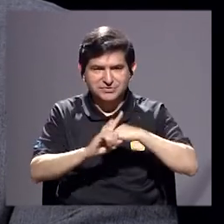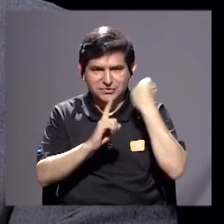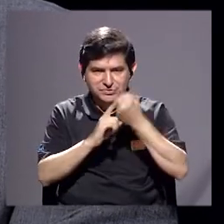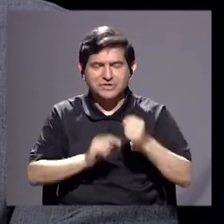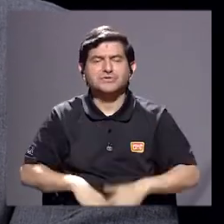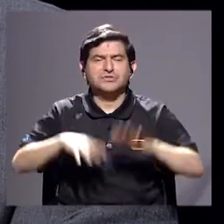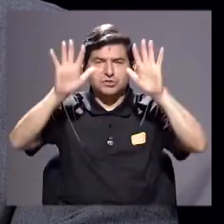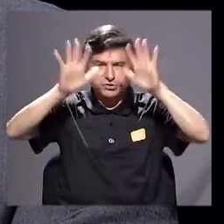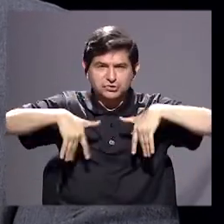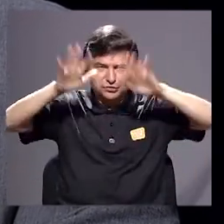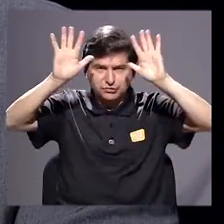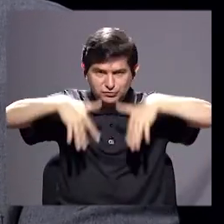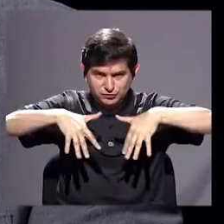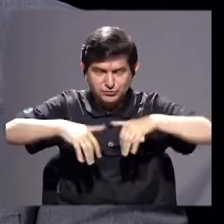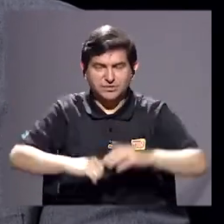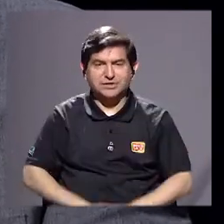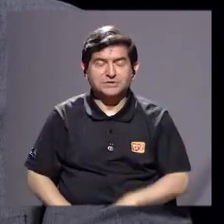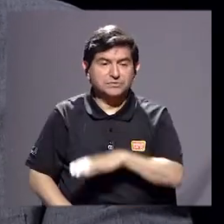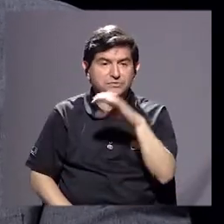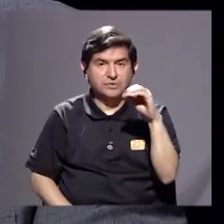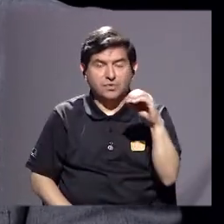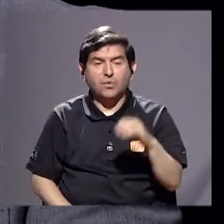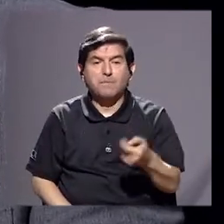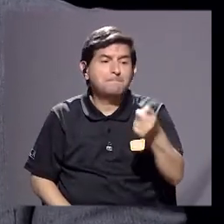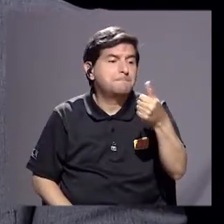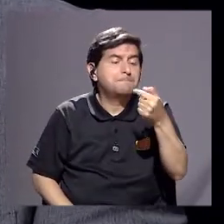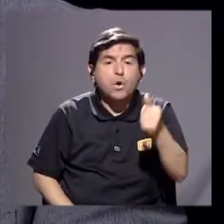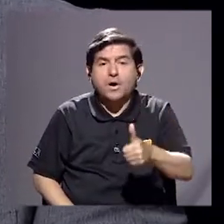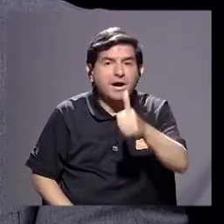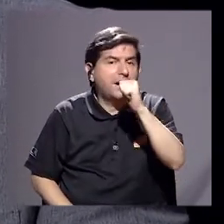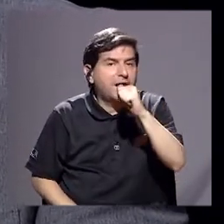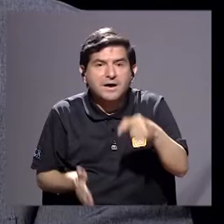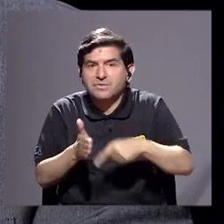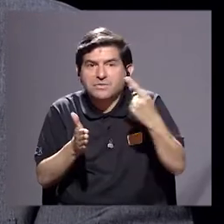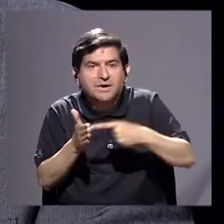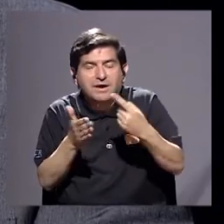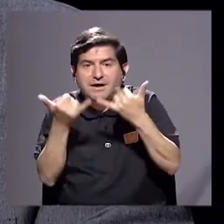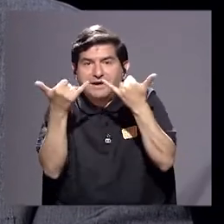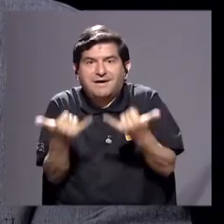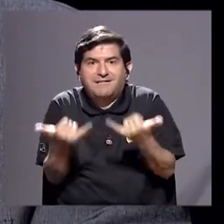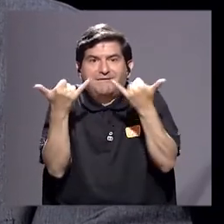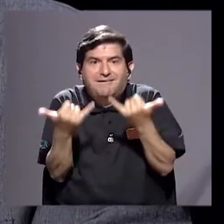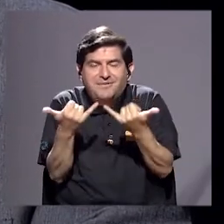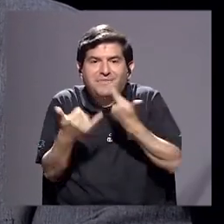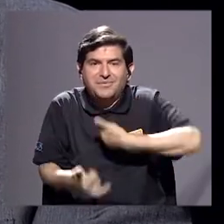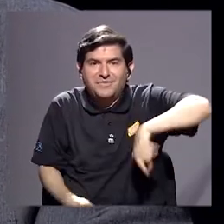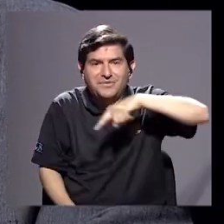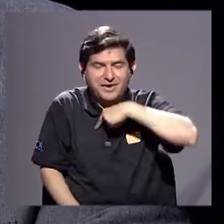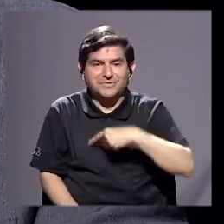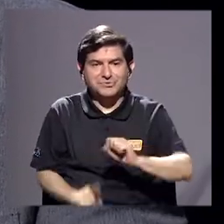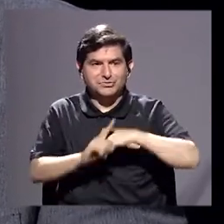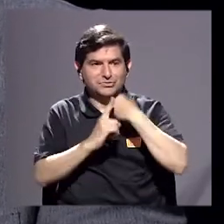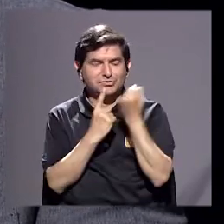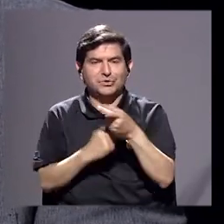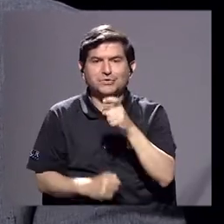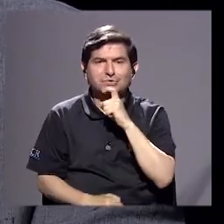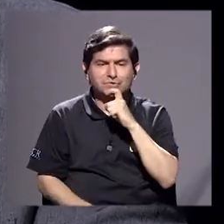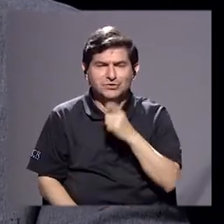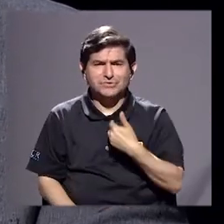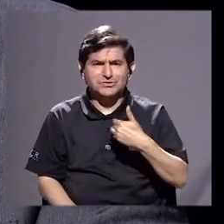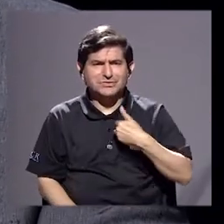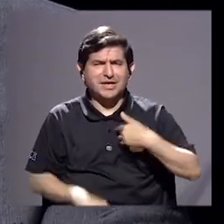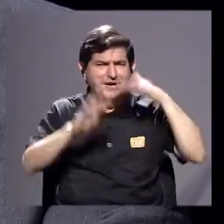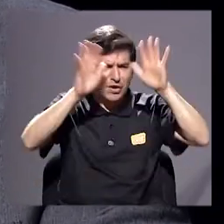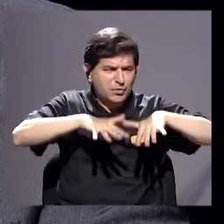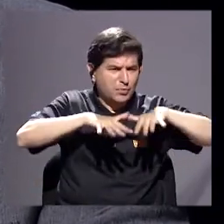factores hidrometeorológicos o mucha agua o poca agua y ahorita justamente estamos estamos en un dilema tenemos inundaciones